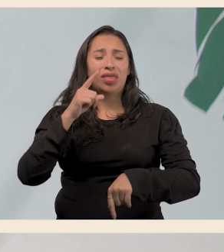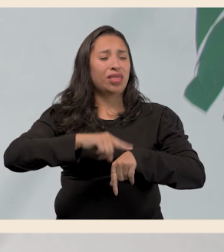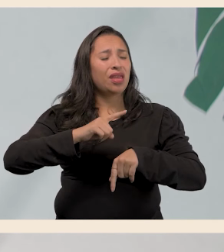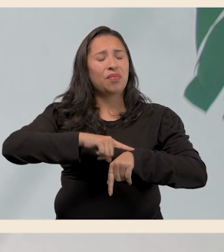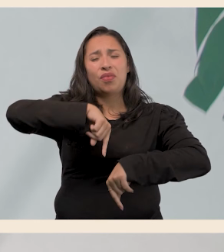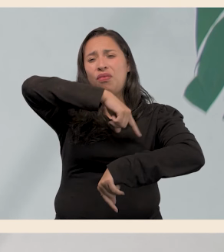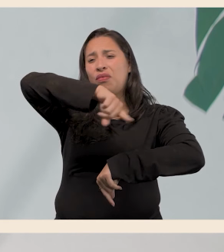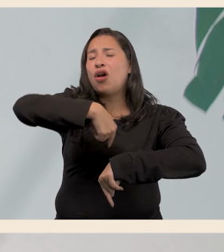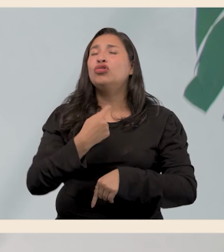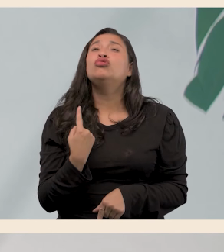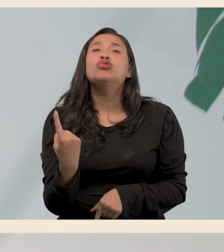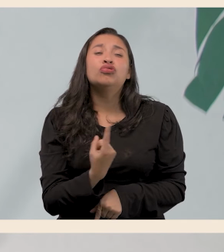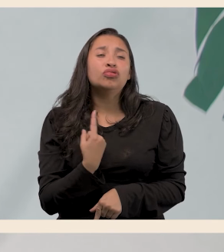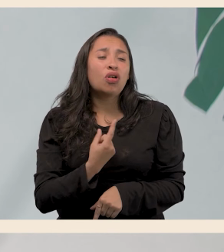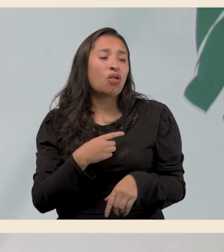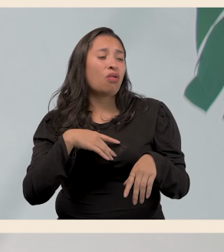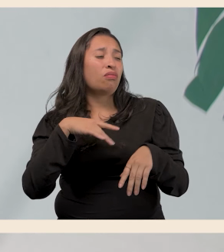solo, abandonado,